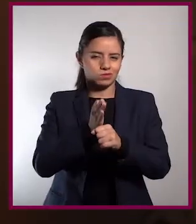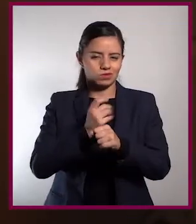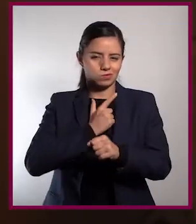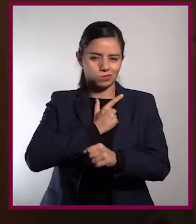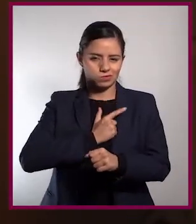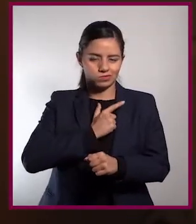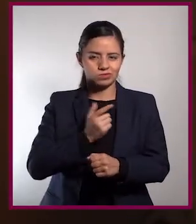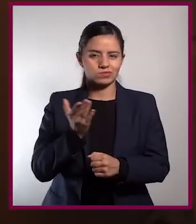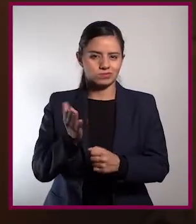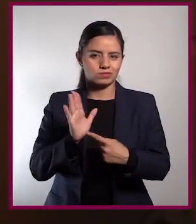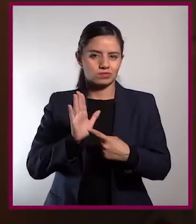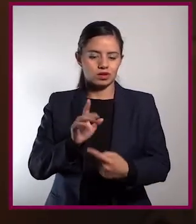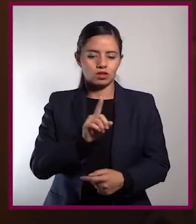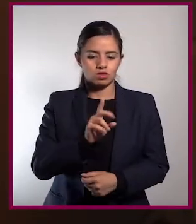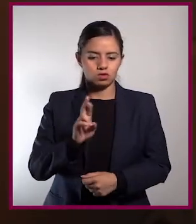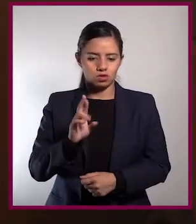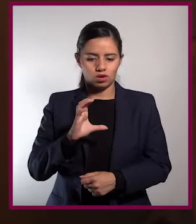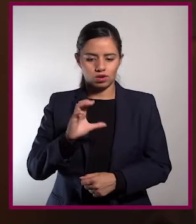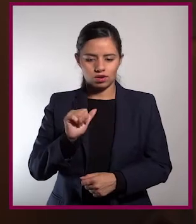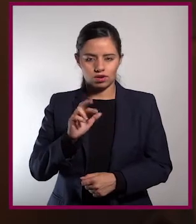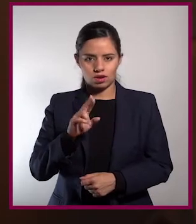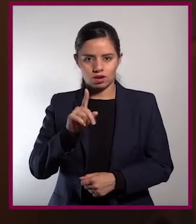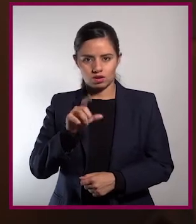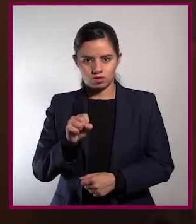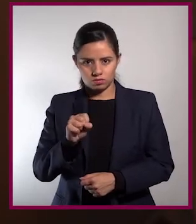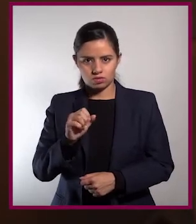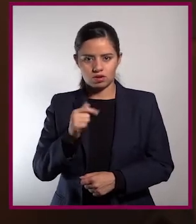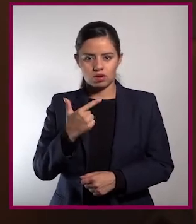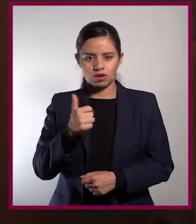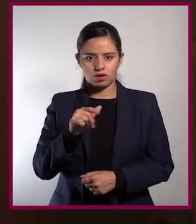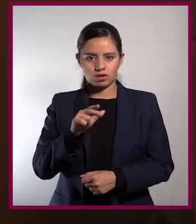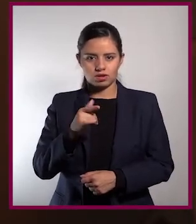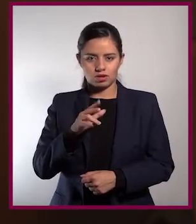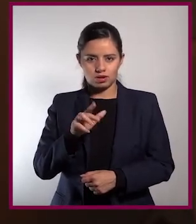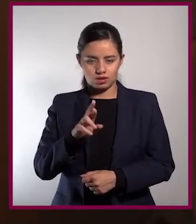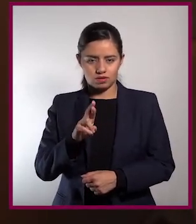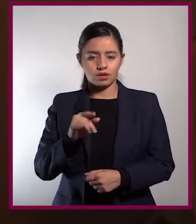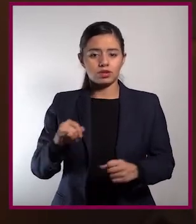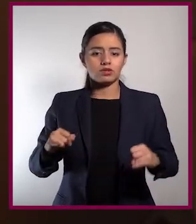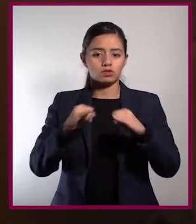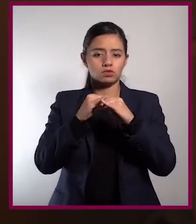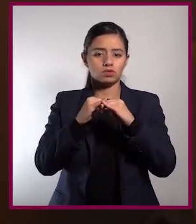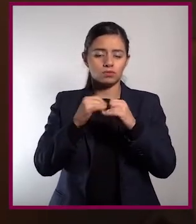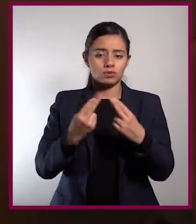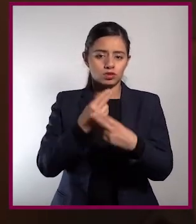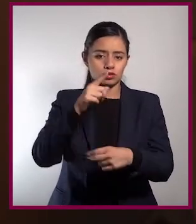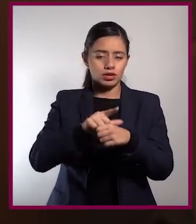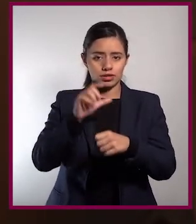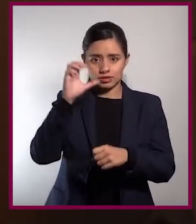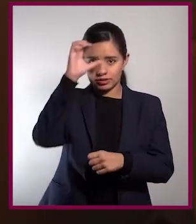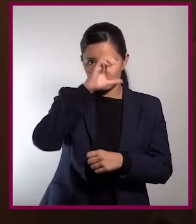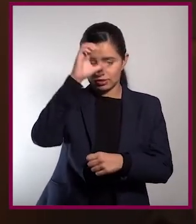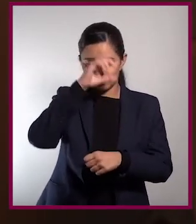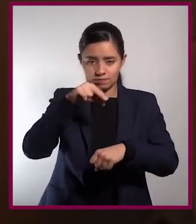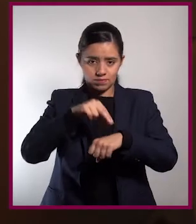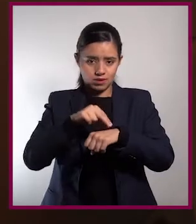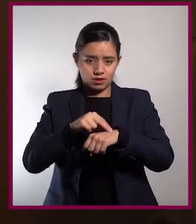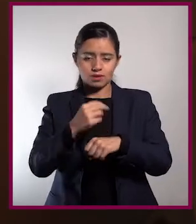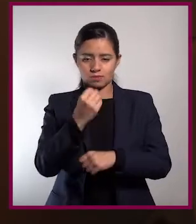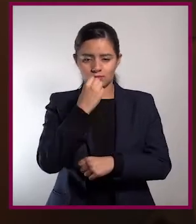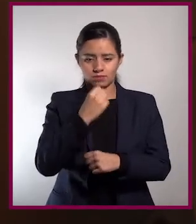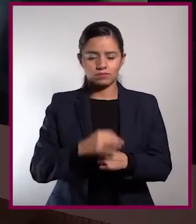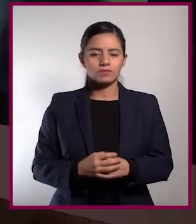Tenemos el gusto de presentar al doctor Carlos Aguilar, internista y endocrinólogo del Instituto Nacional de Ciencias Médicas y Nutrición